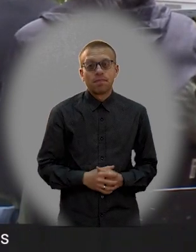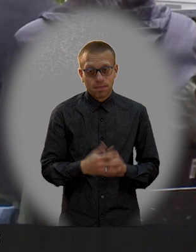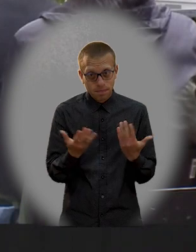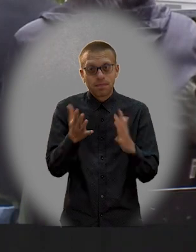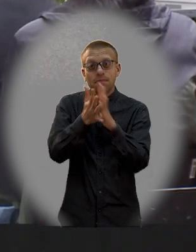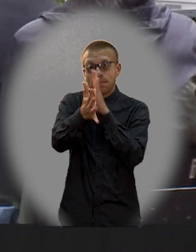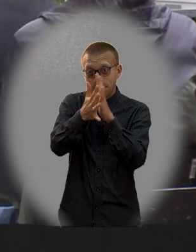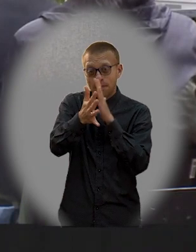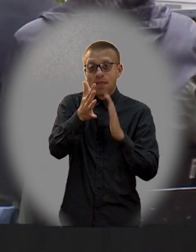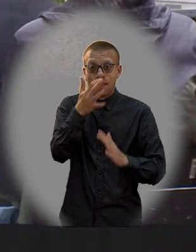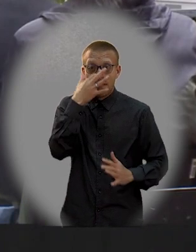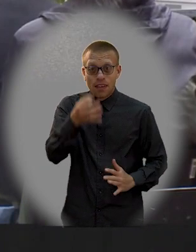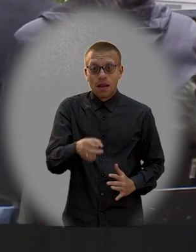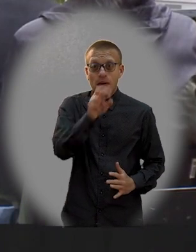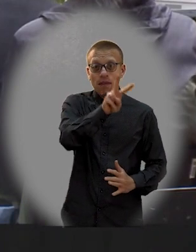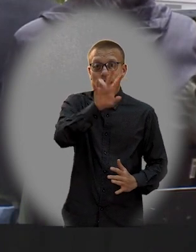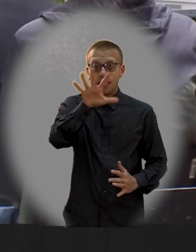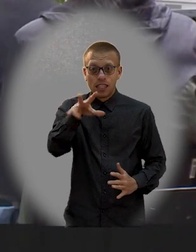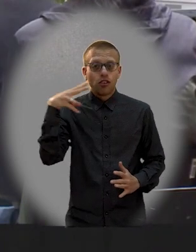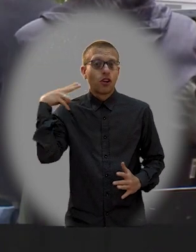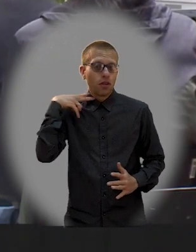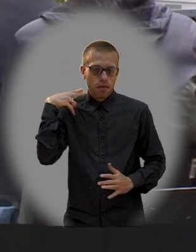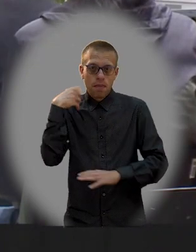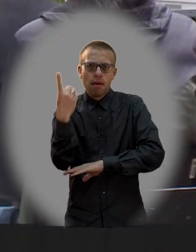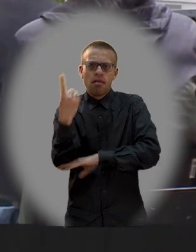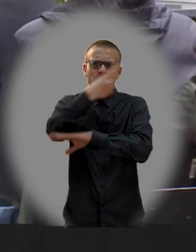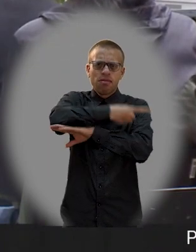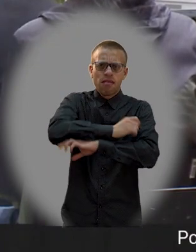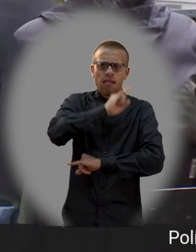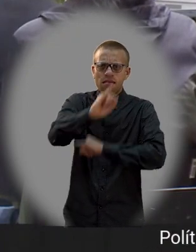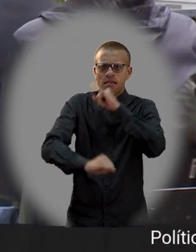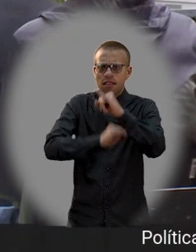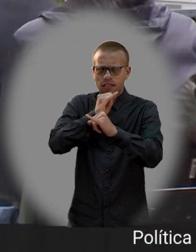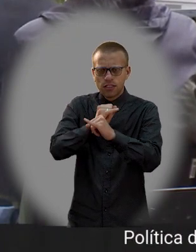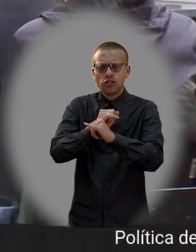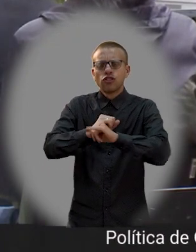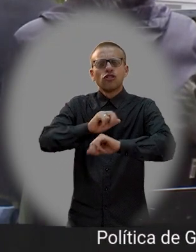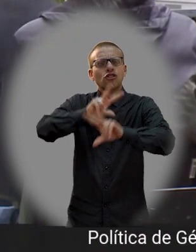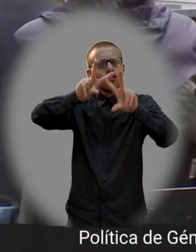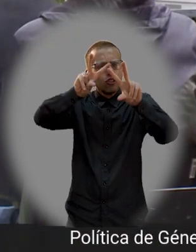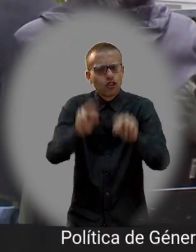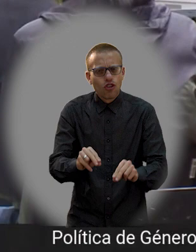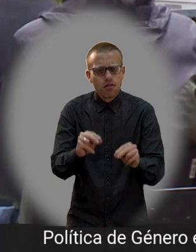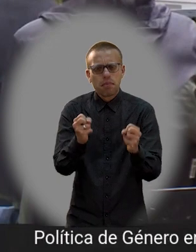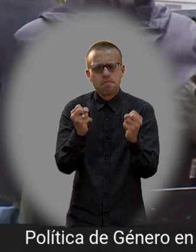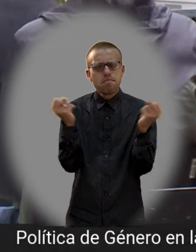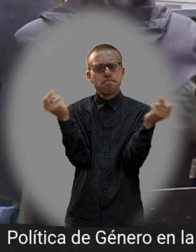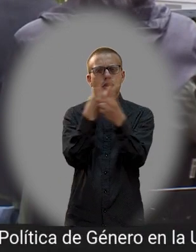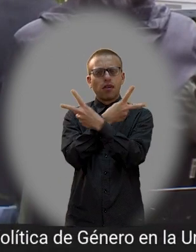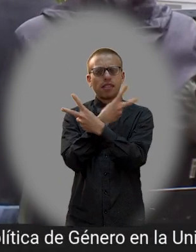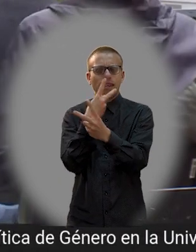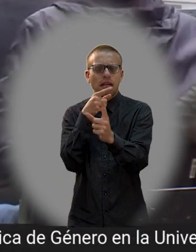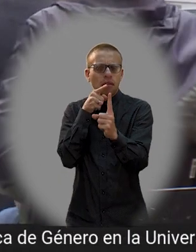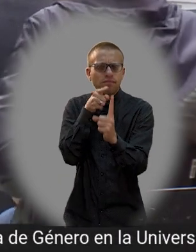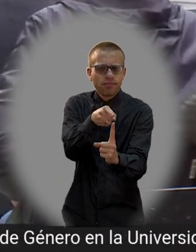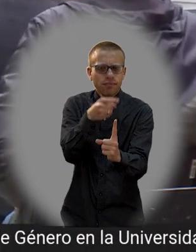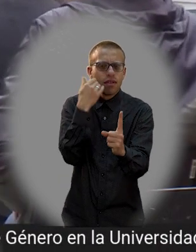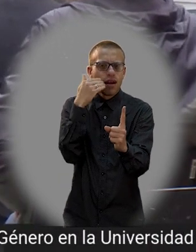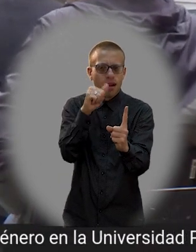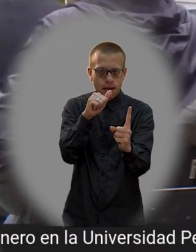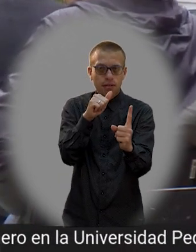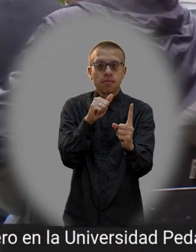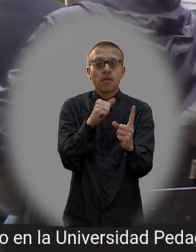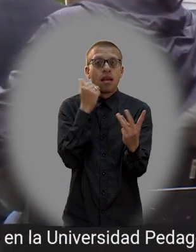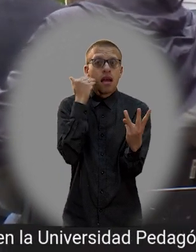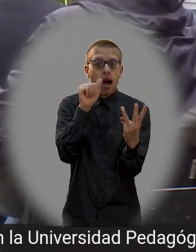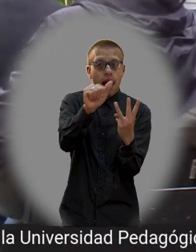el Día Internacional de la Eliminación de la Violencia contra la Mujer. Las hermanas Mirabal son importantes ya que representaron una voz femenina en la política